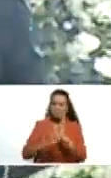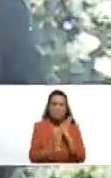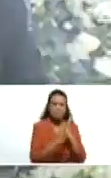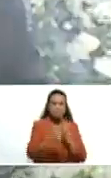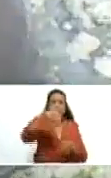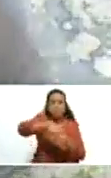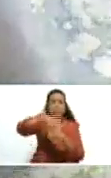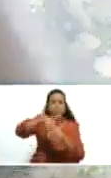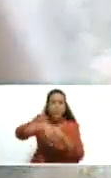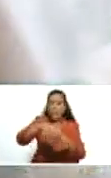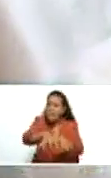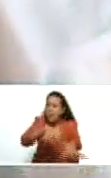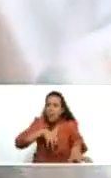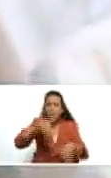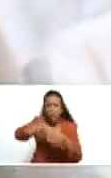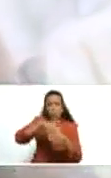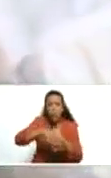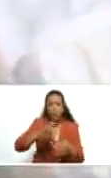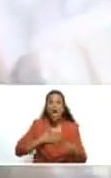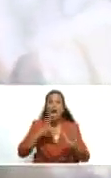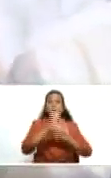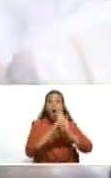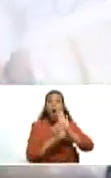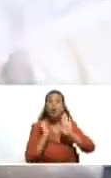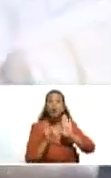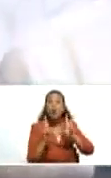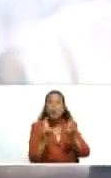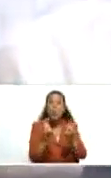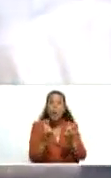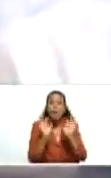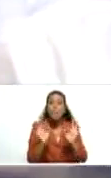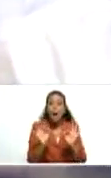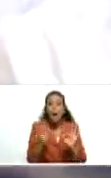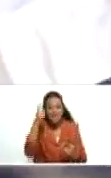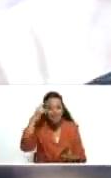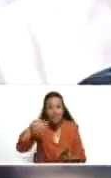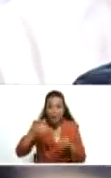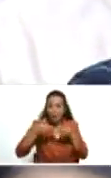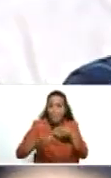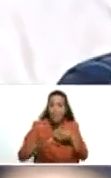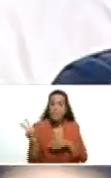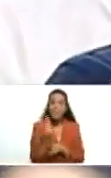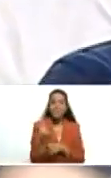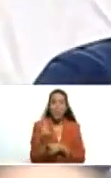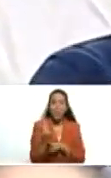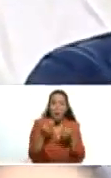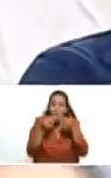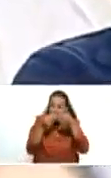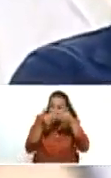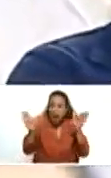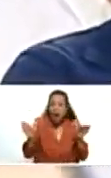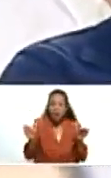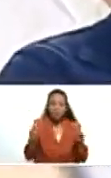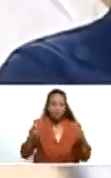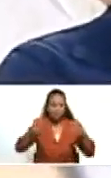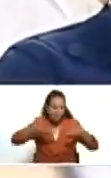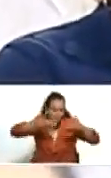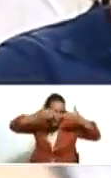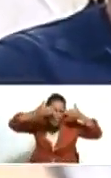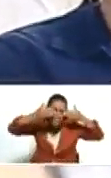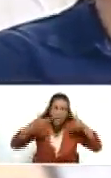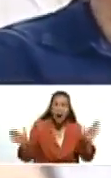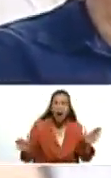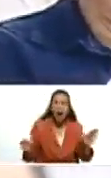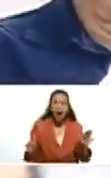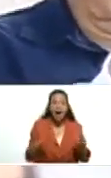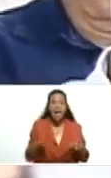votar masivamente por su nueva constitución, ese día Venezuela parió el siglo XXI. Así